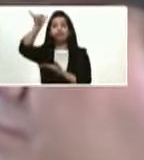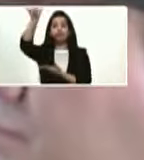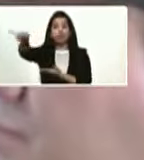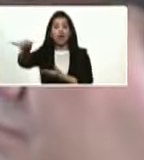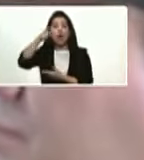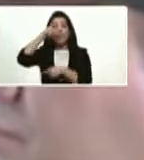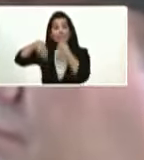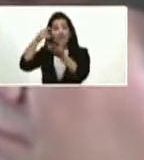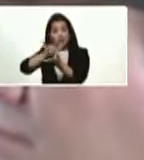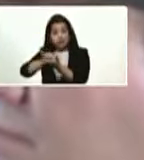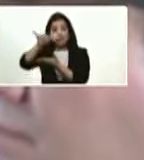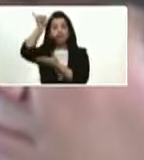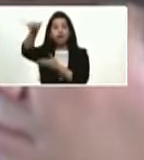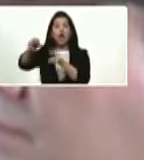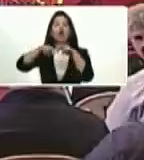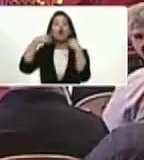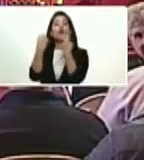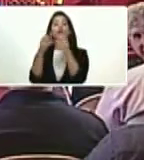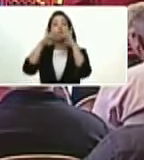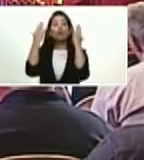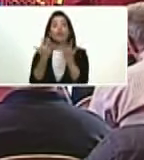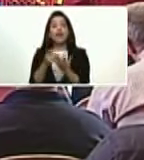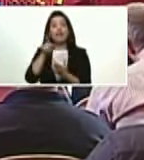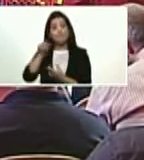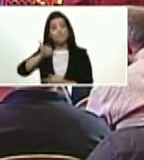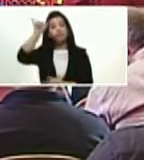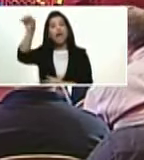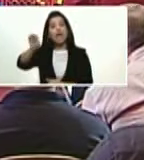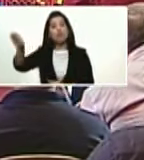de Telecomunicaciones en Europa.